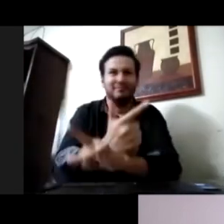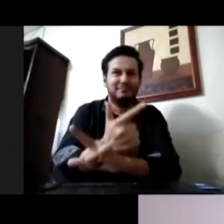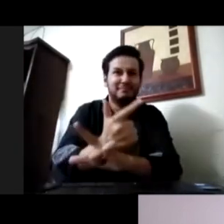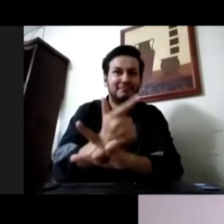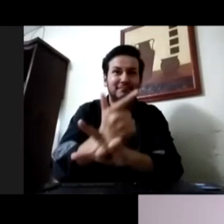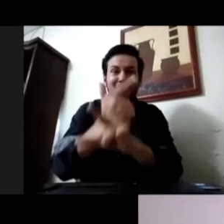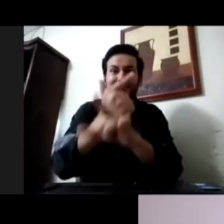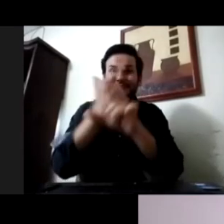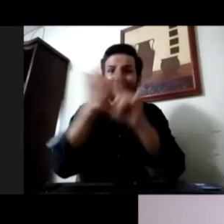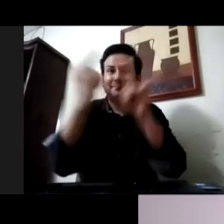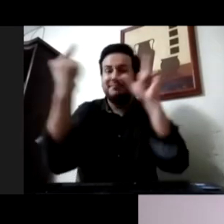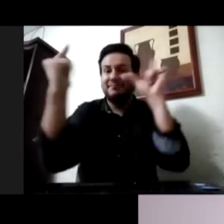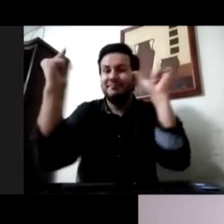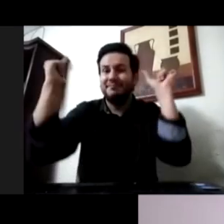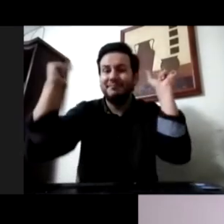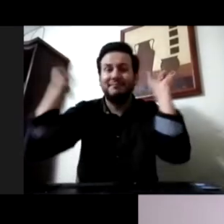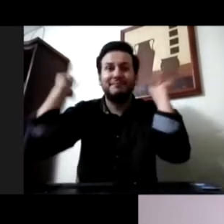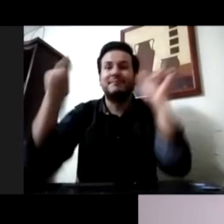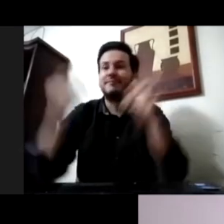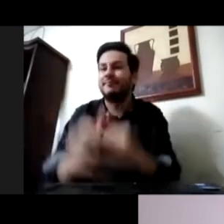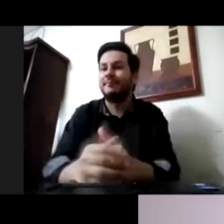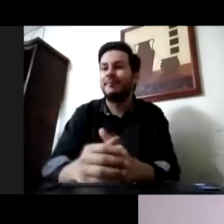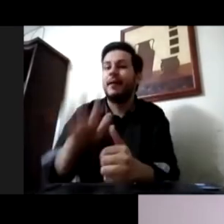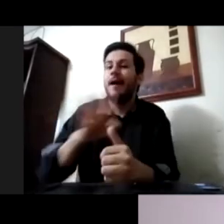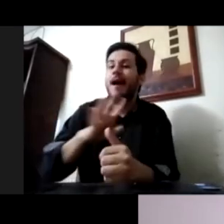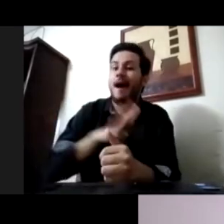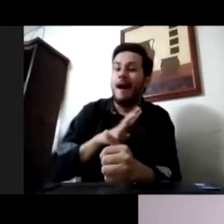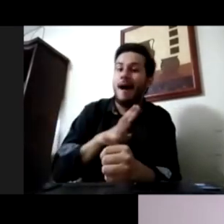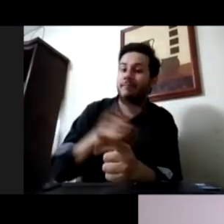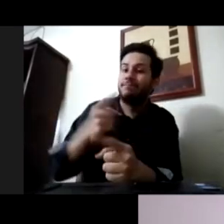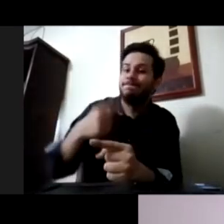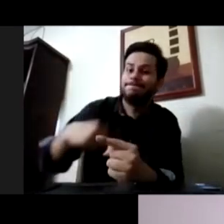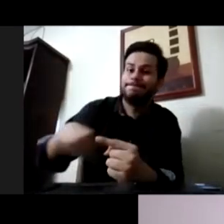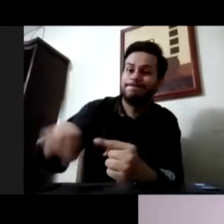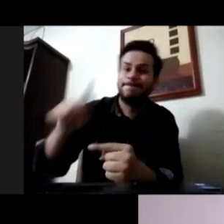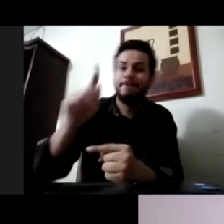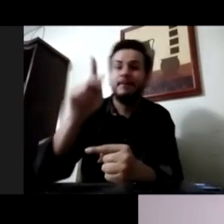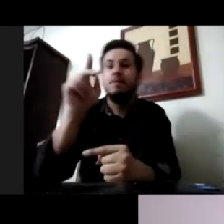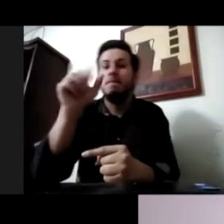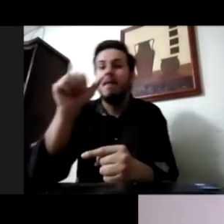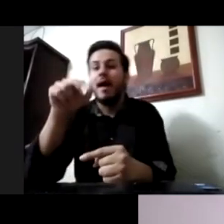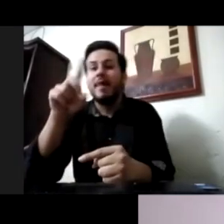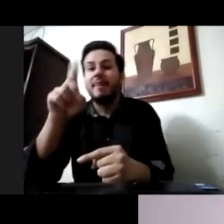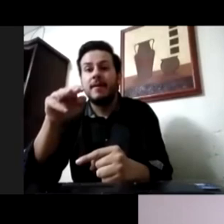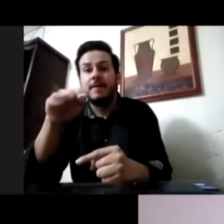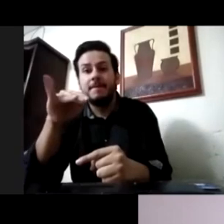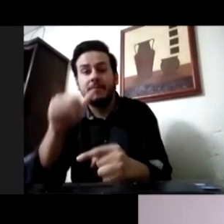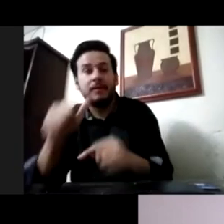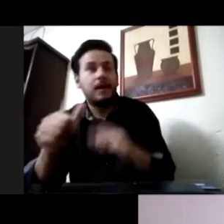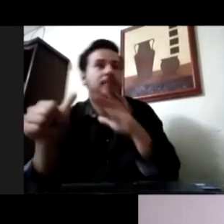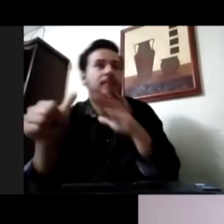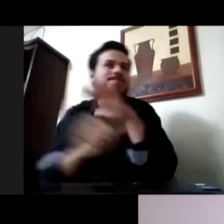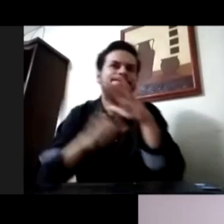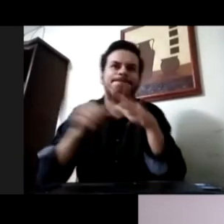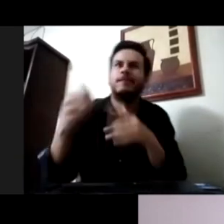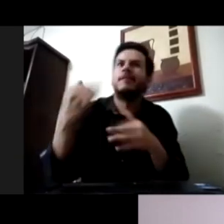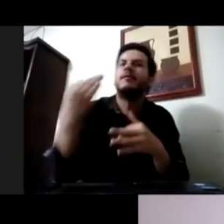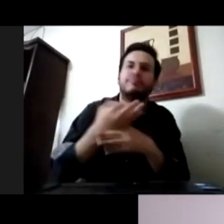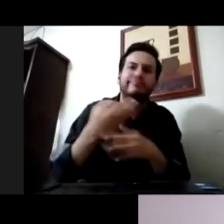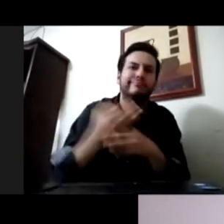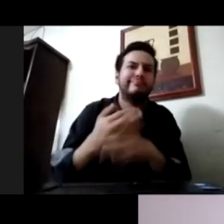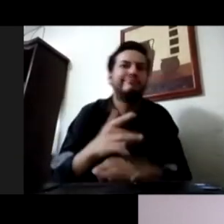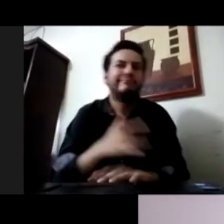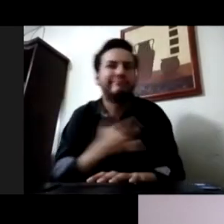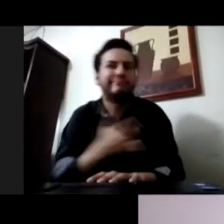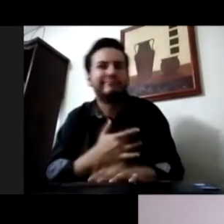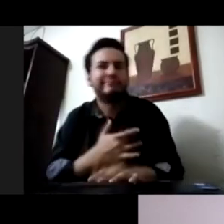una pandemia, tenemos una coyuntura de crisis sanitaria que lo que